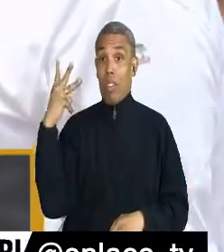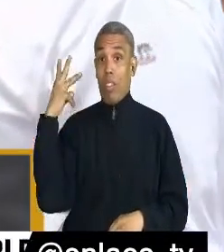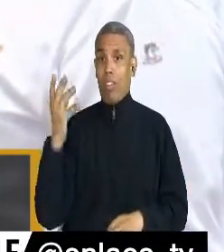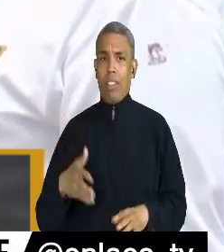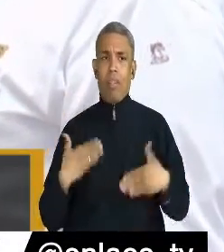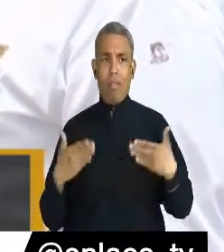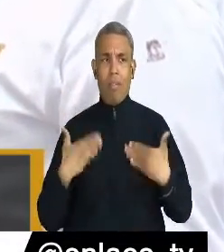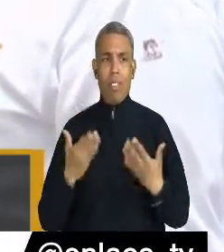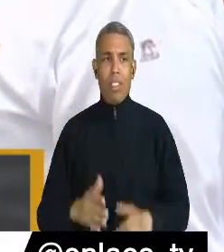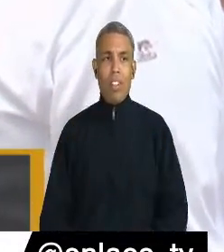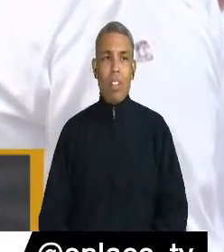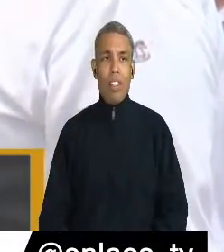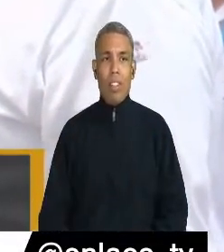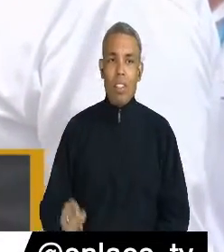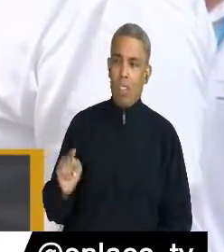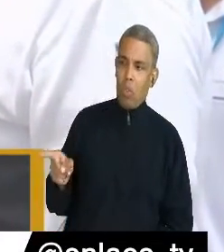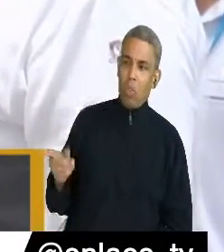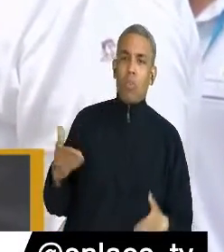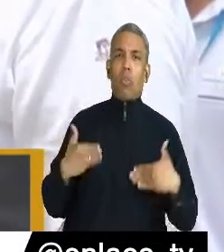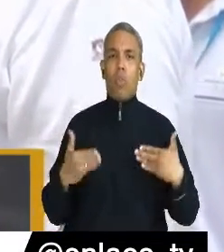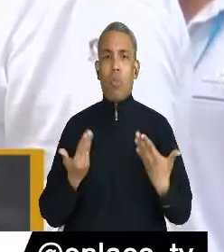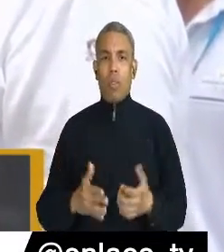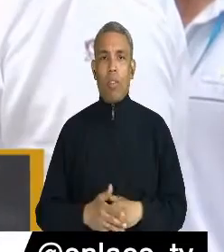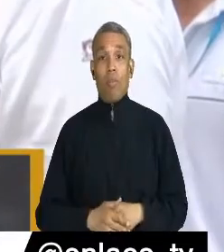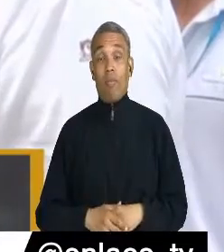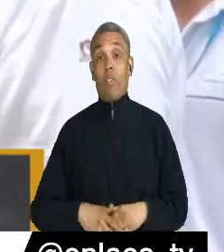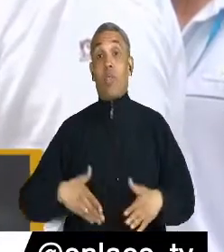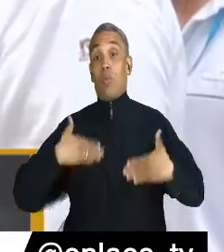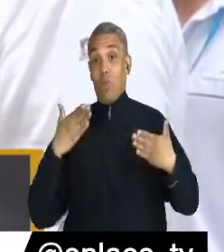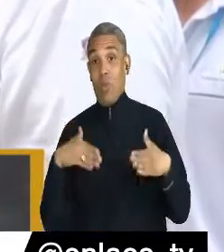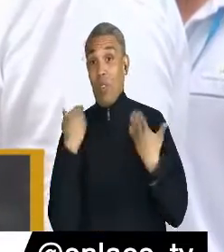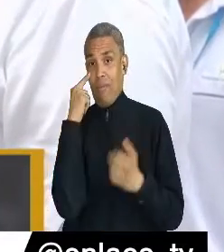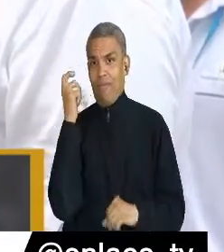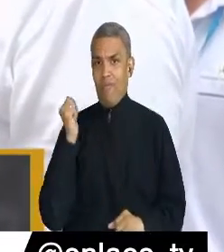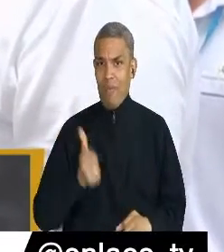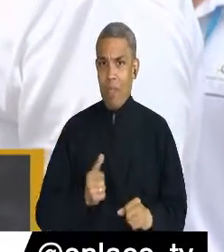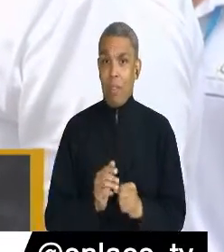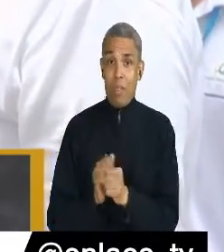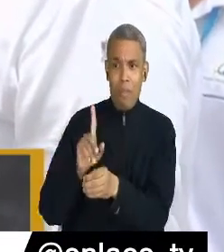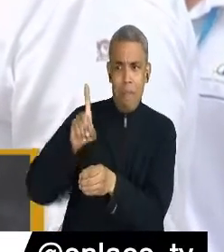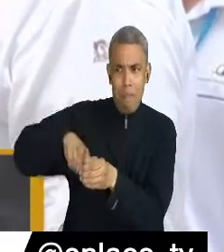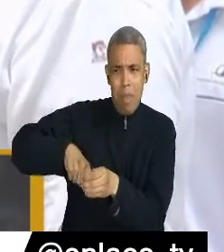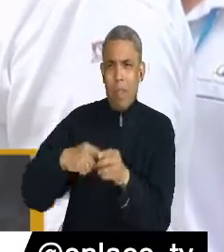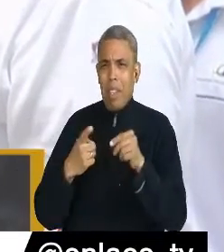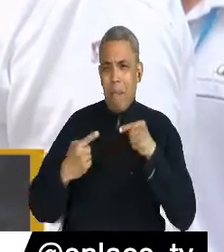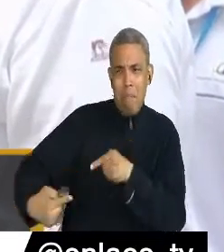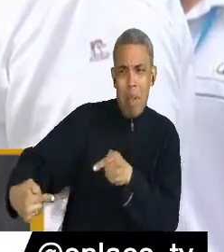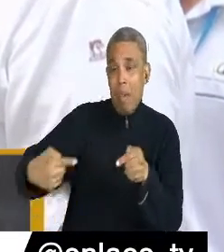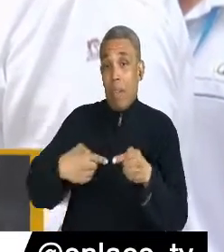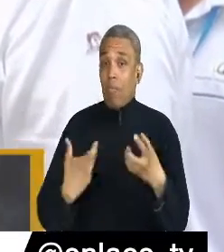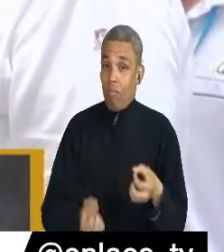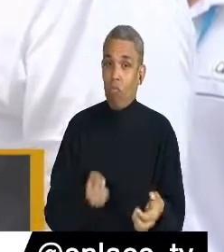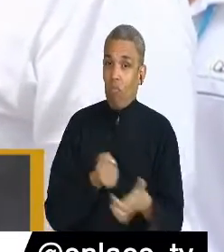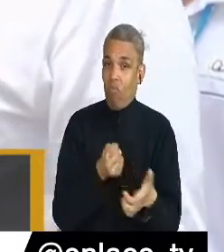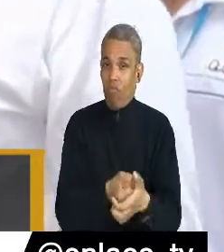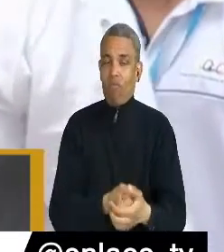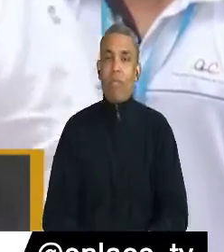pues realmente muy alegre una experiencia muy chévere y a seguir dando de todo